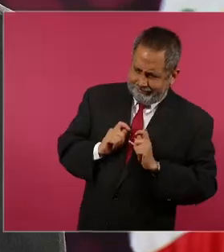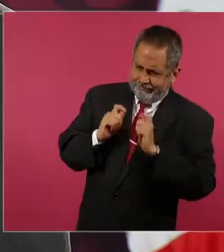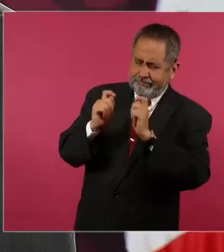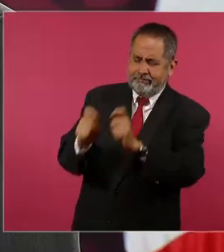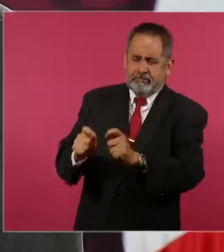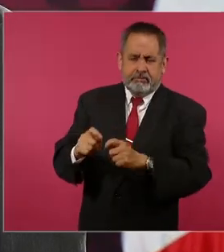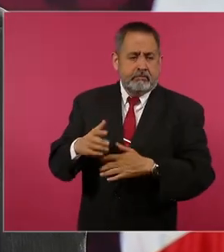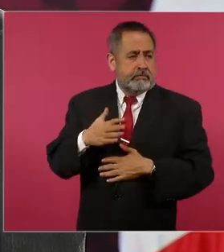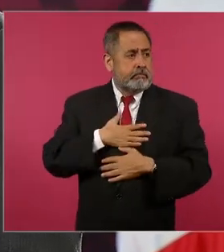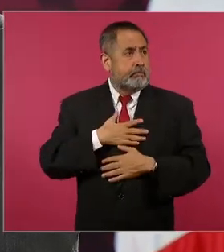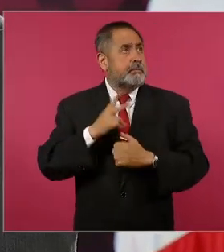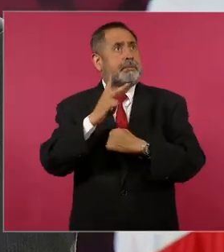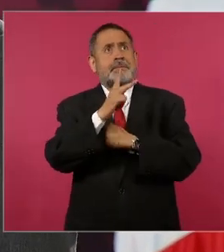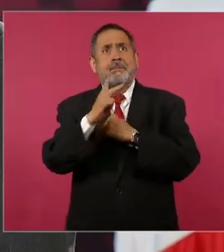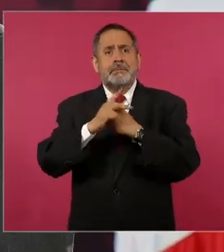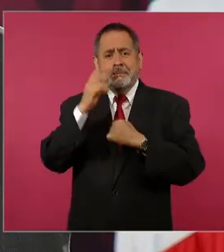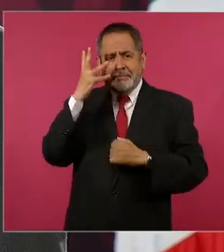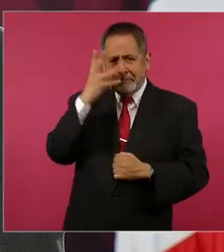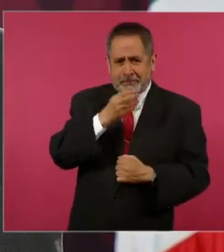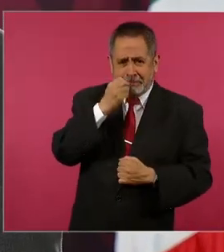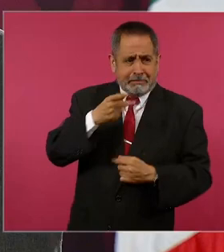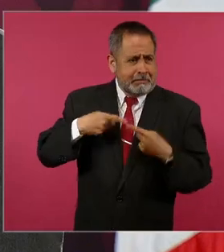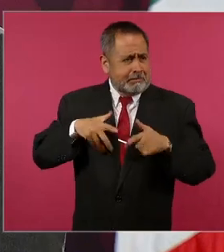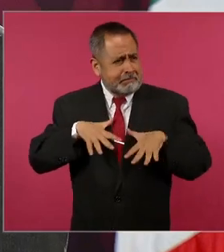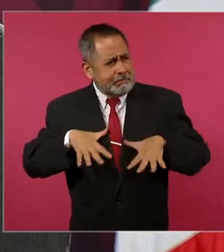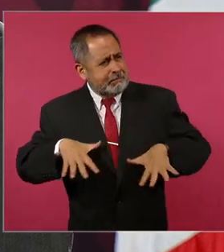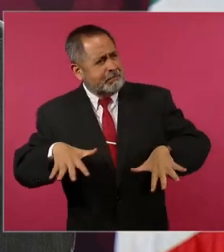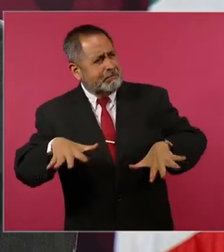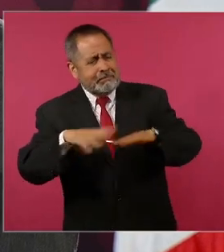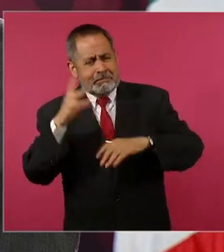este gran país con este gran pueblo